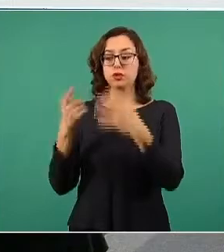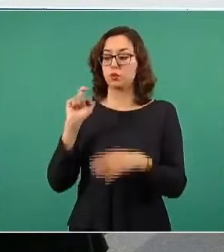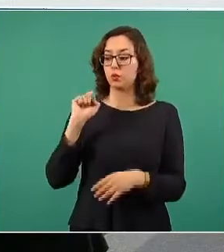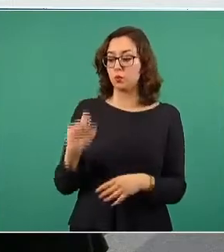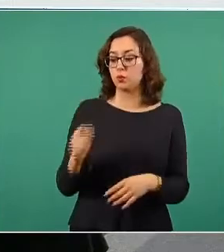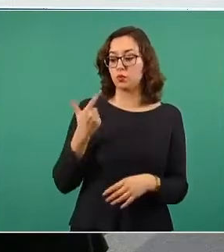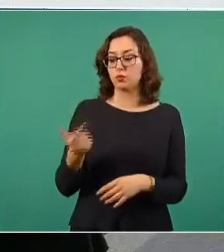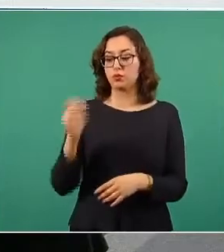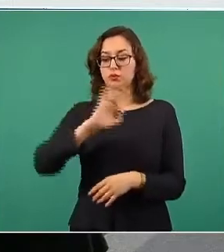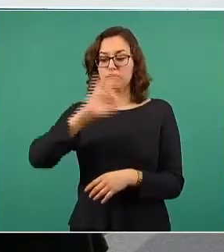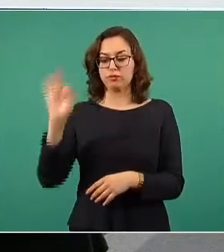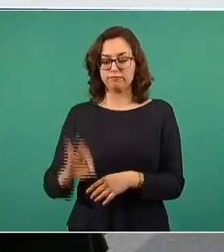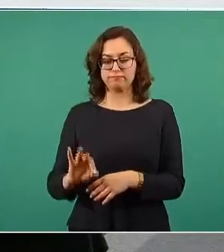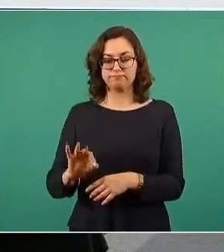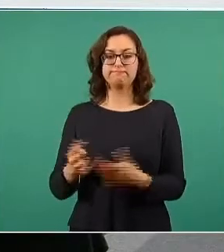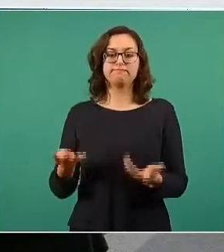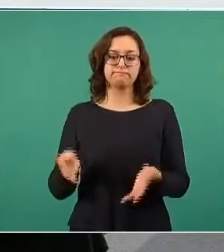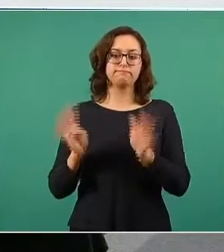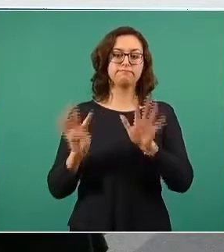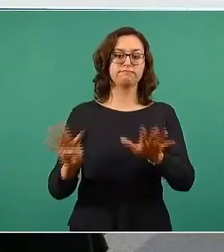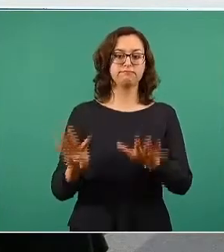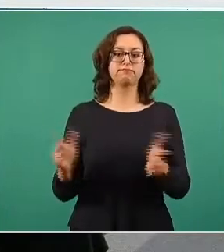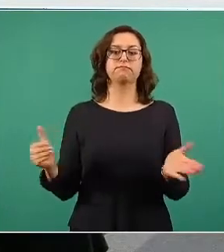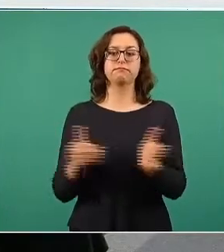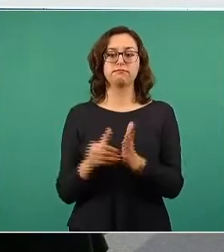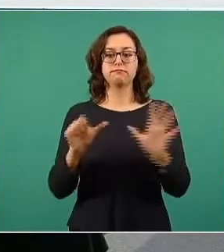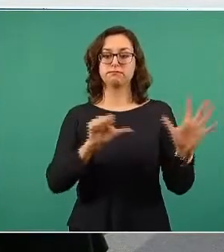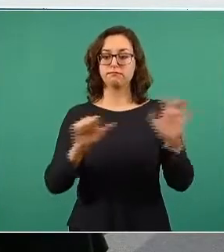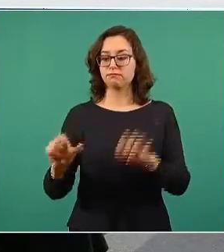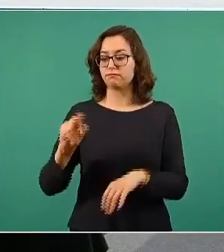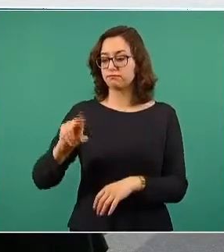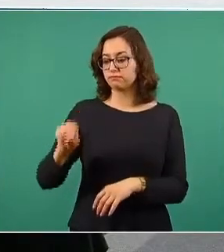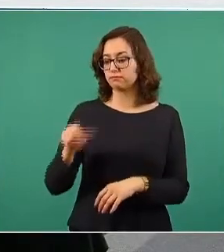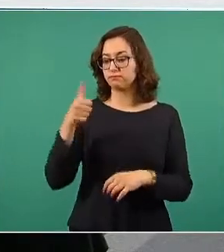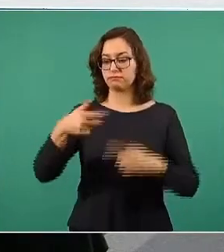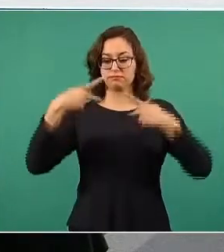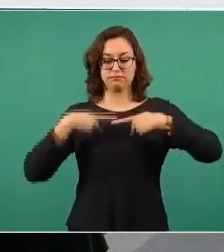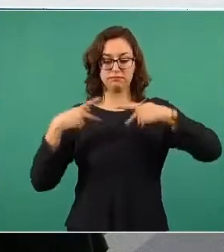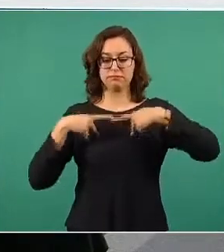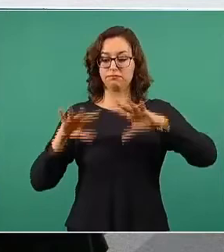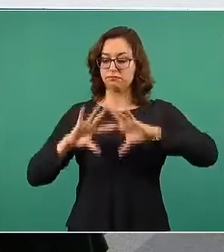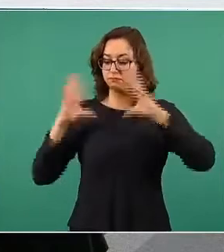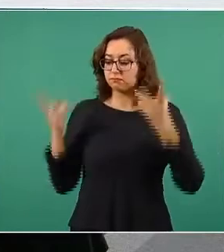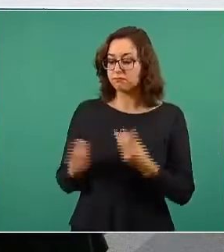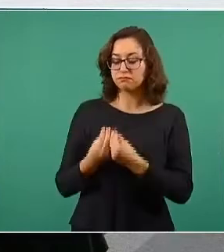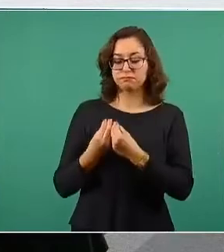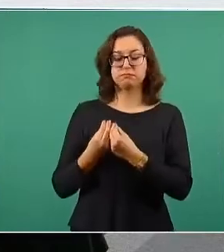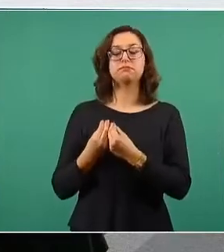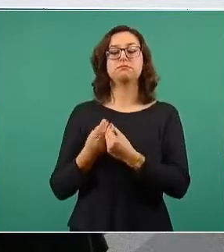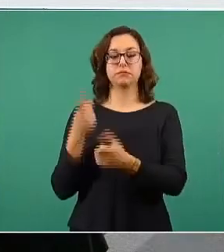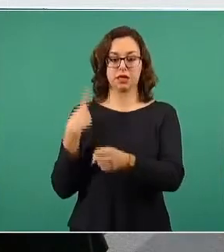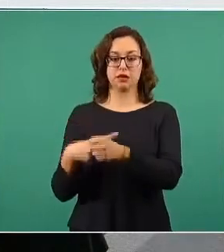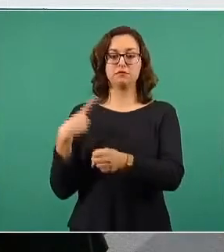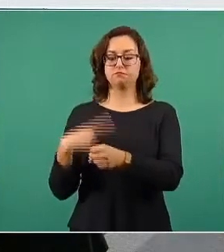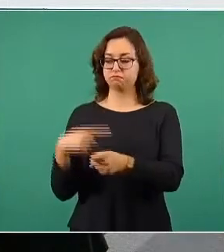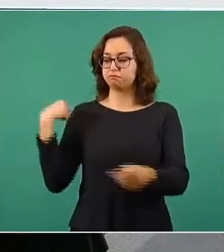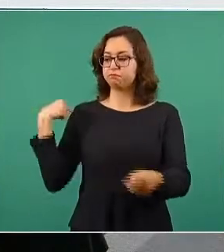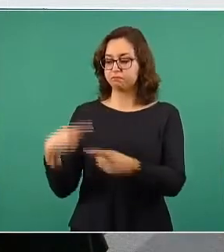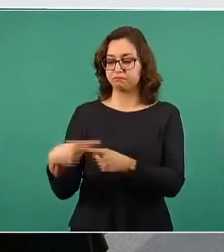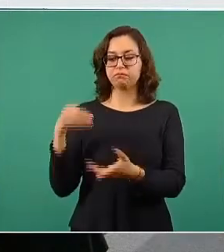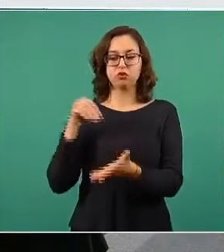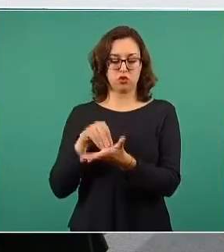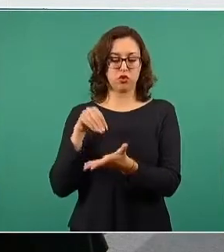representan a 19.686 personas del total de casos estimados de la